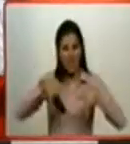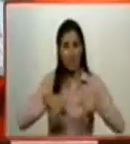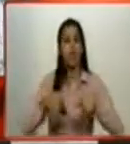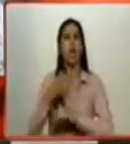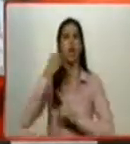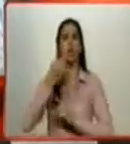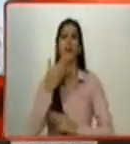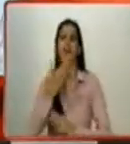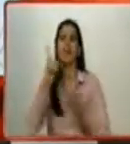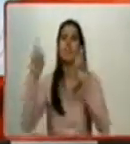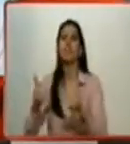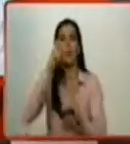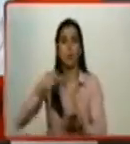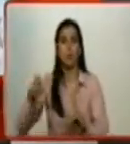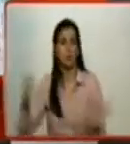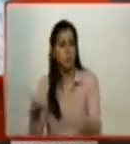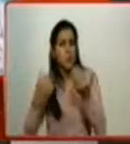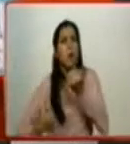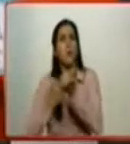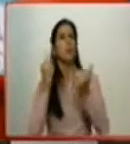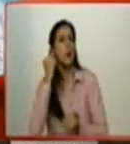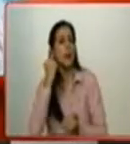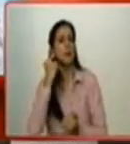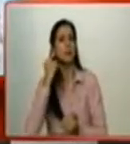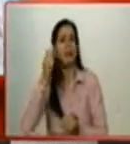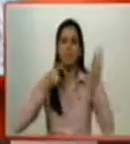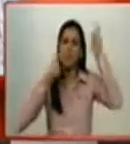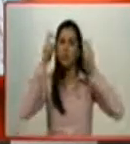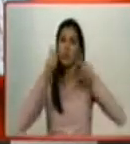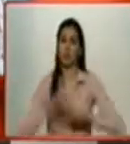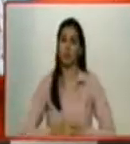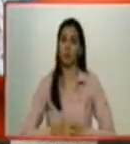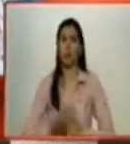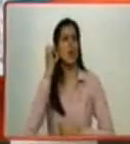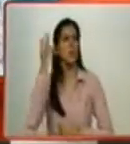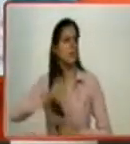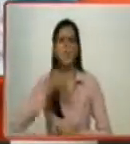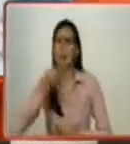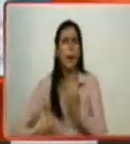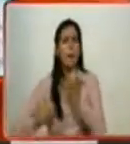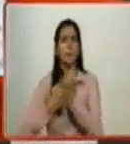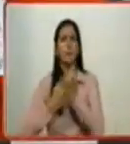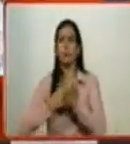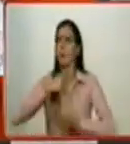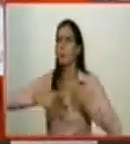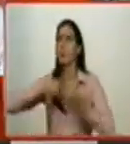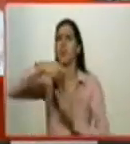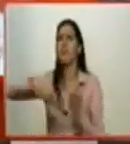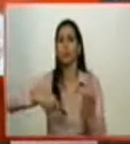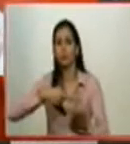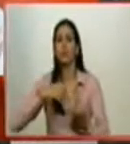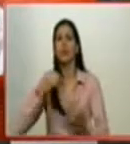a través de la voluntad popular, del impulso de las mujeres aguerridas y revolucionarias, quienes siempre vamos a defender este proceso y el